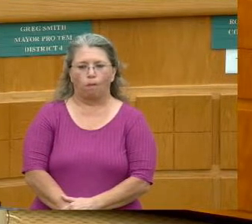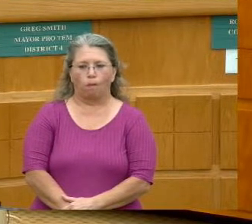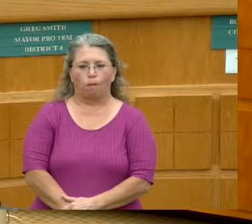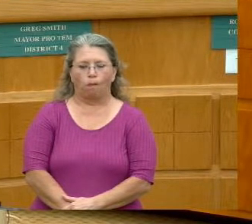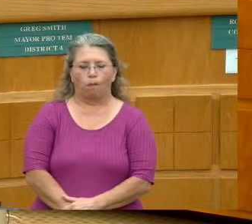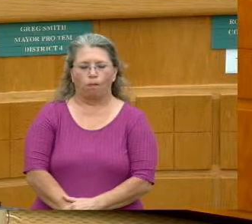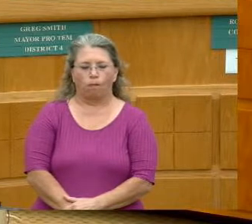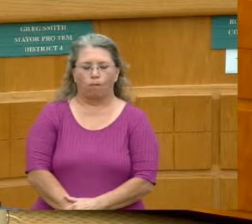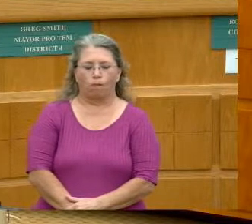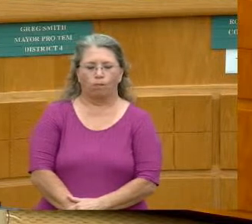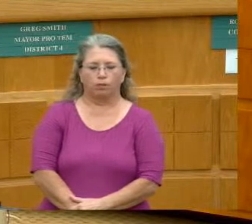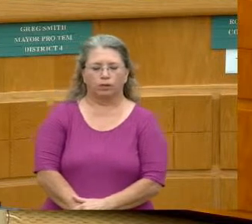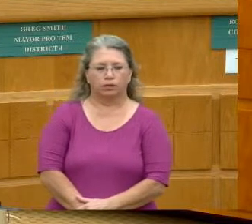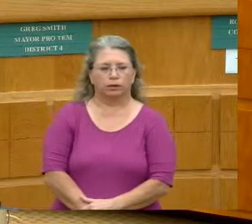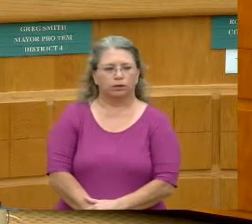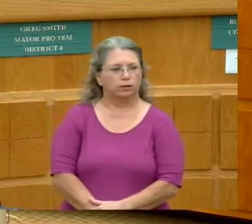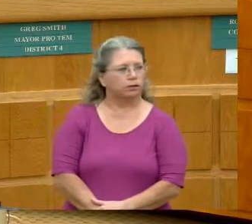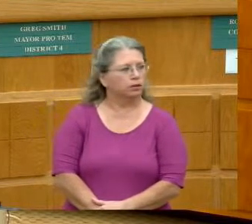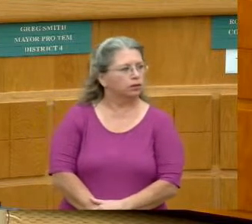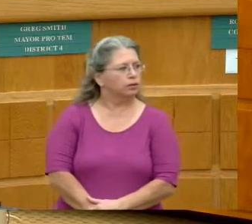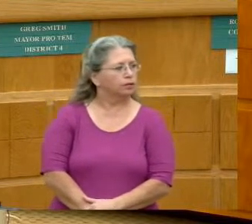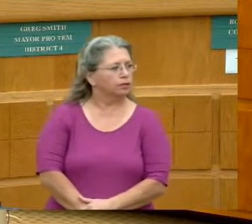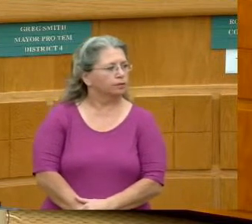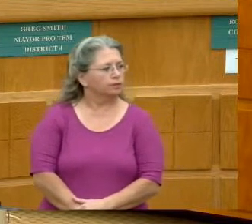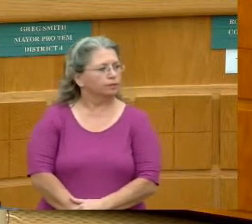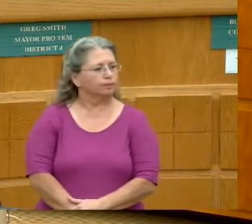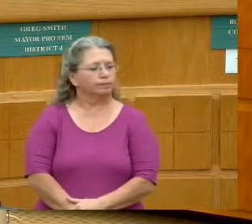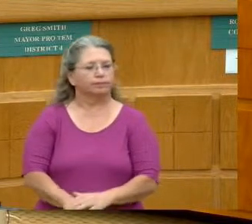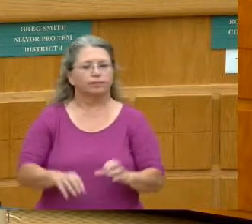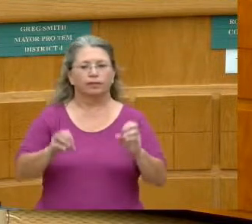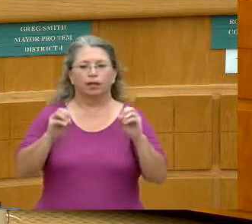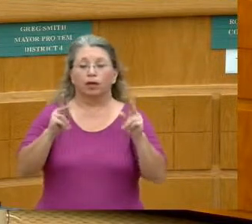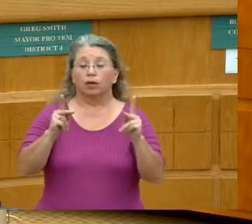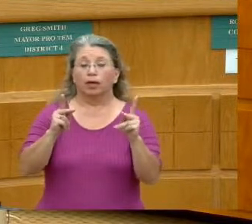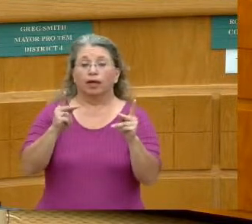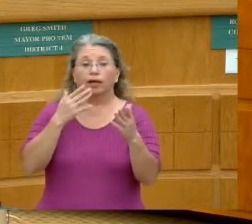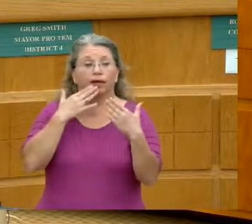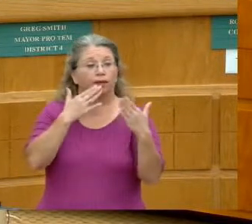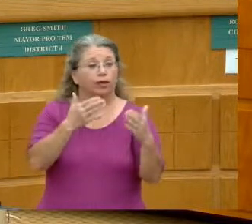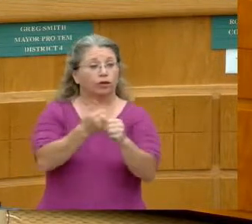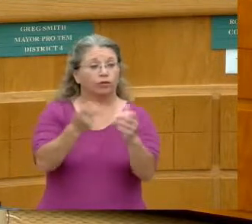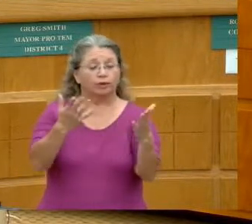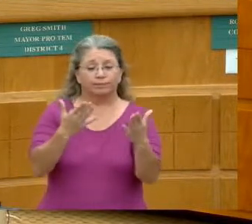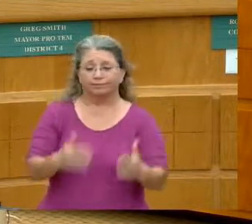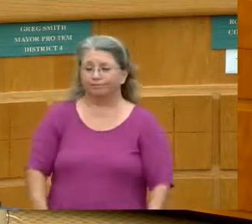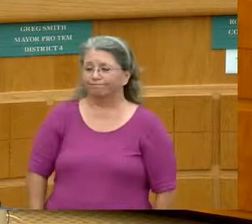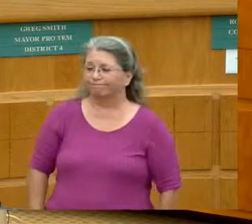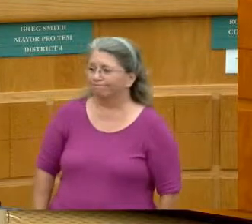www.cctexas.com/coronavirus. Okay, great. Thank you, everybody.